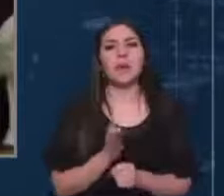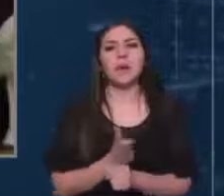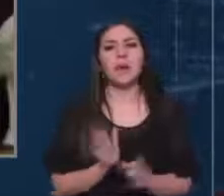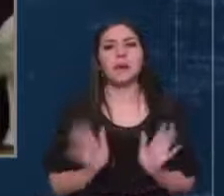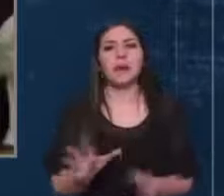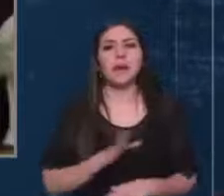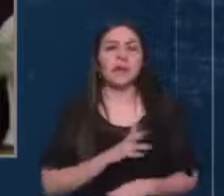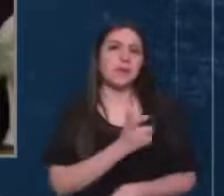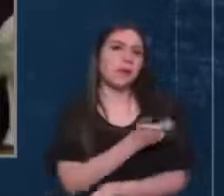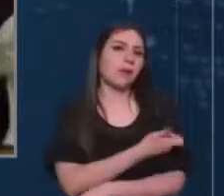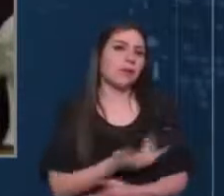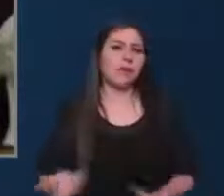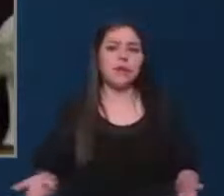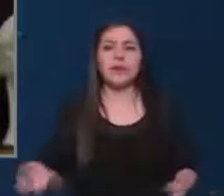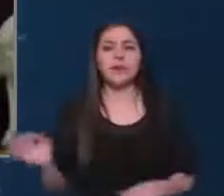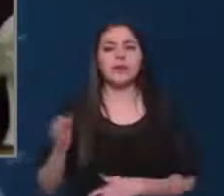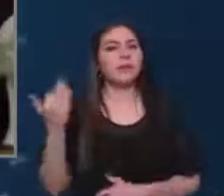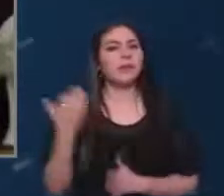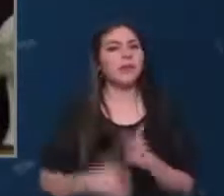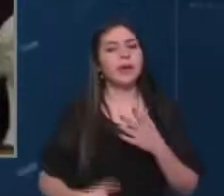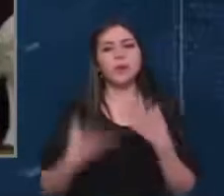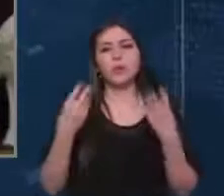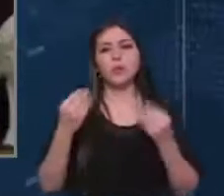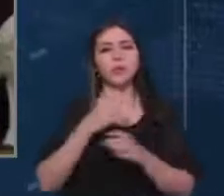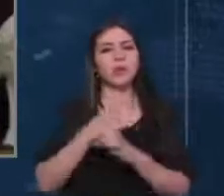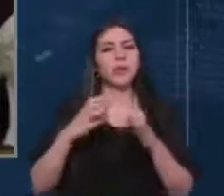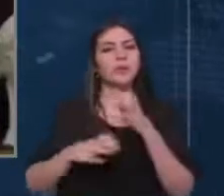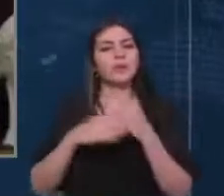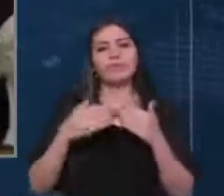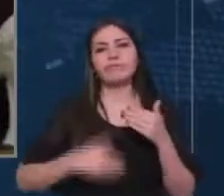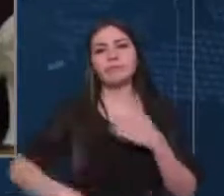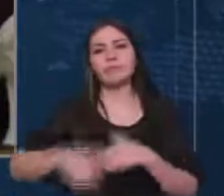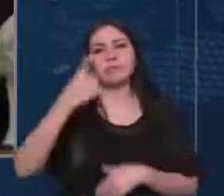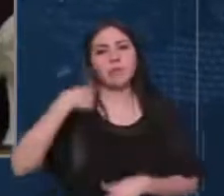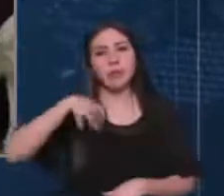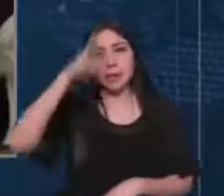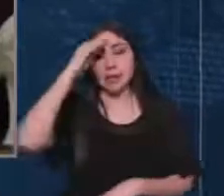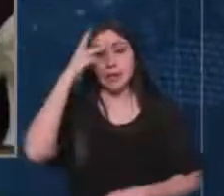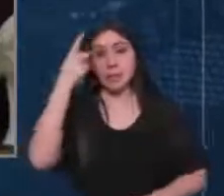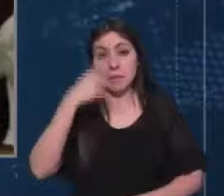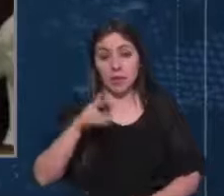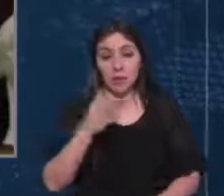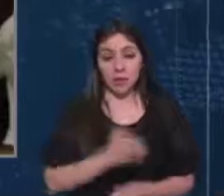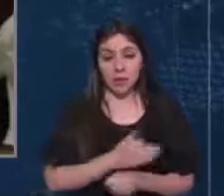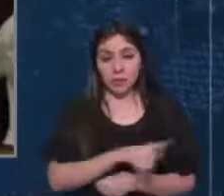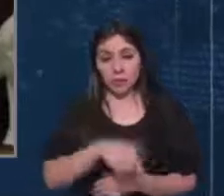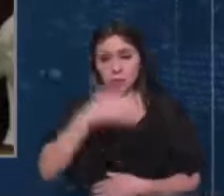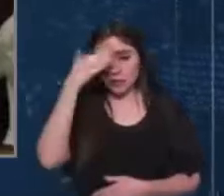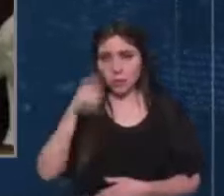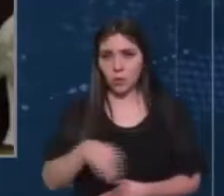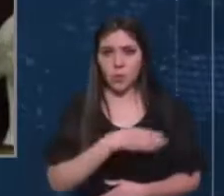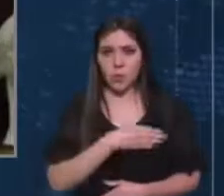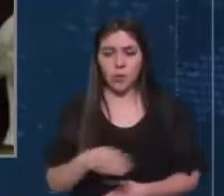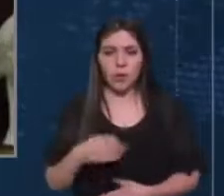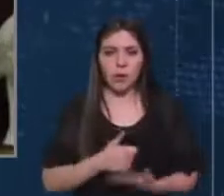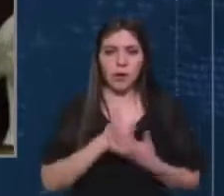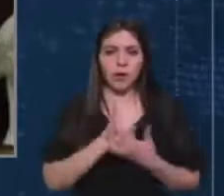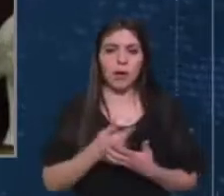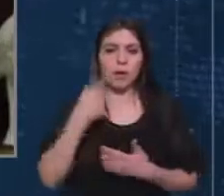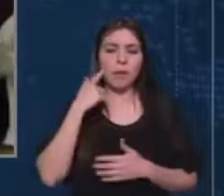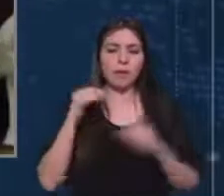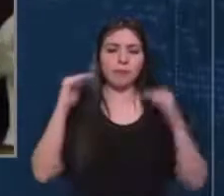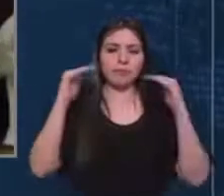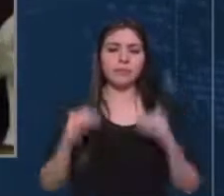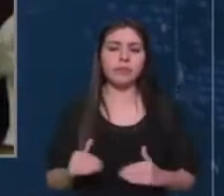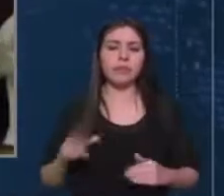Seguramente hay mucho todavía por aprender, pero lo cierto, lo que sabemos hasta ahora es que es muy efectiva para reducir el número